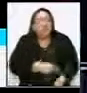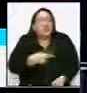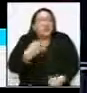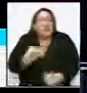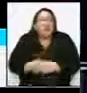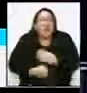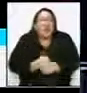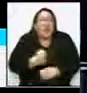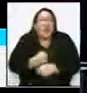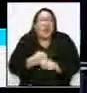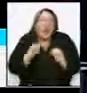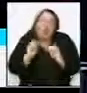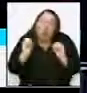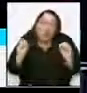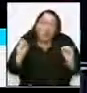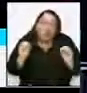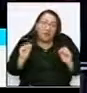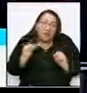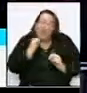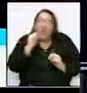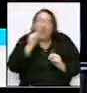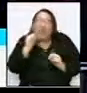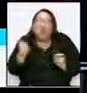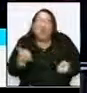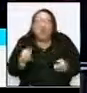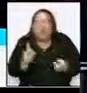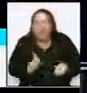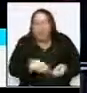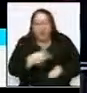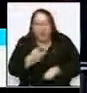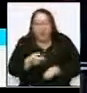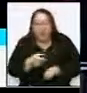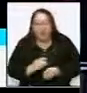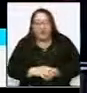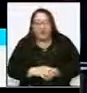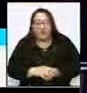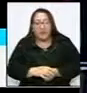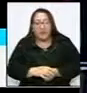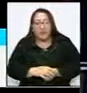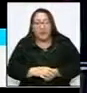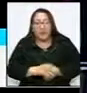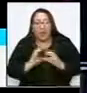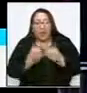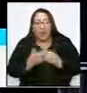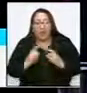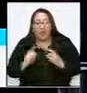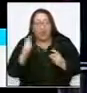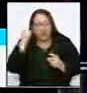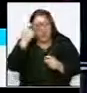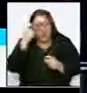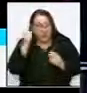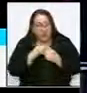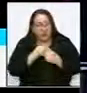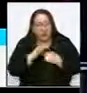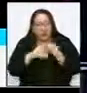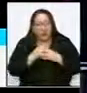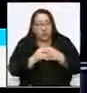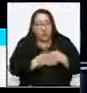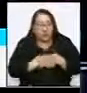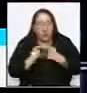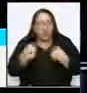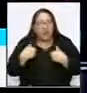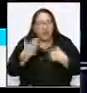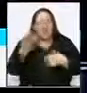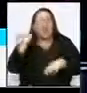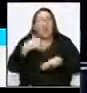política, o mejor dicho, la falta de tradición política, que no nos permite, por cuanto en las colonias no tuvimos